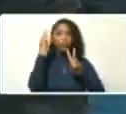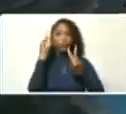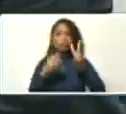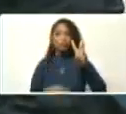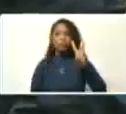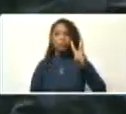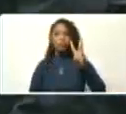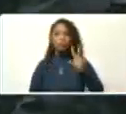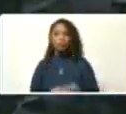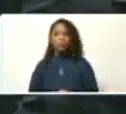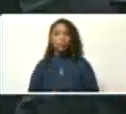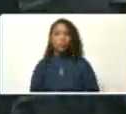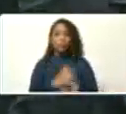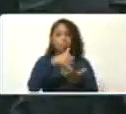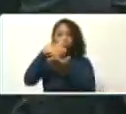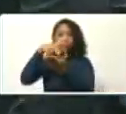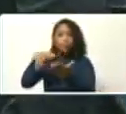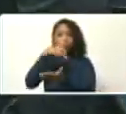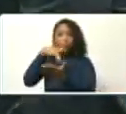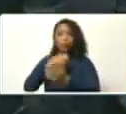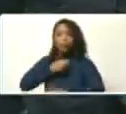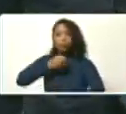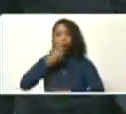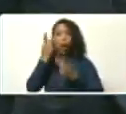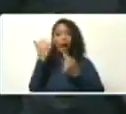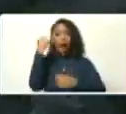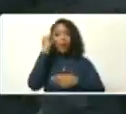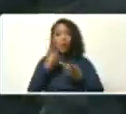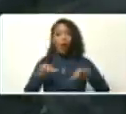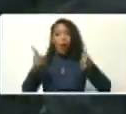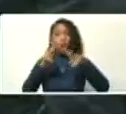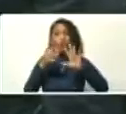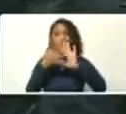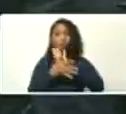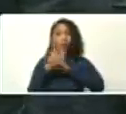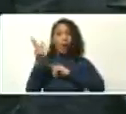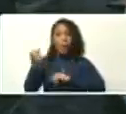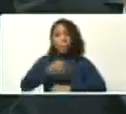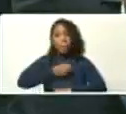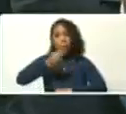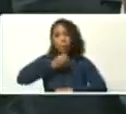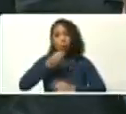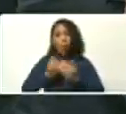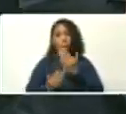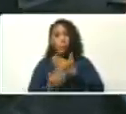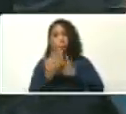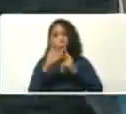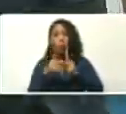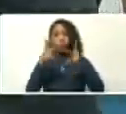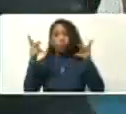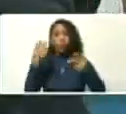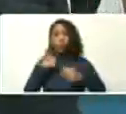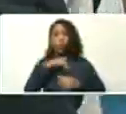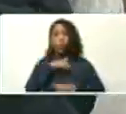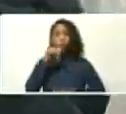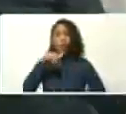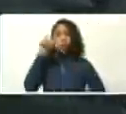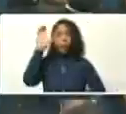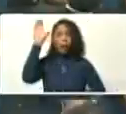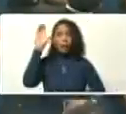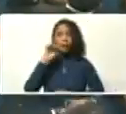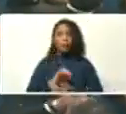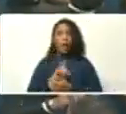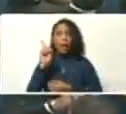entrega de este Premio Nacional de Periodismo se está valorando lo que ha sido también el periodismo impreso de nuestra nación, esos